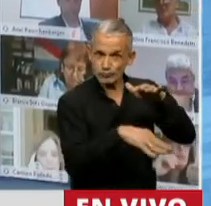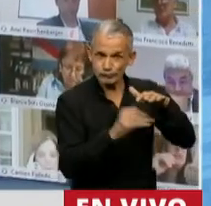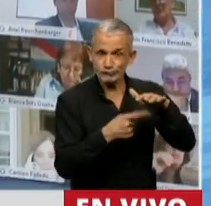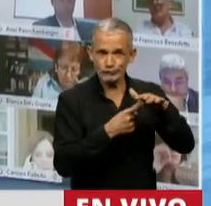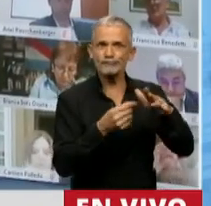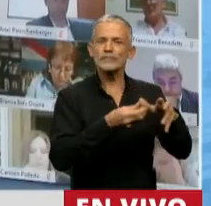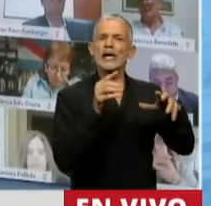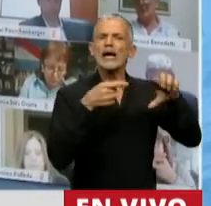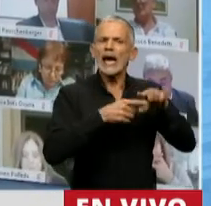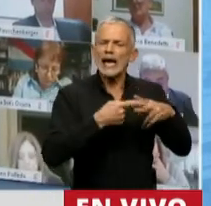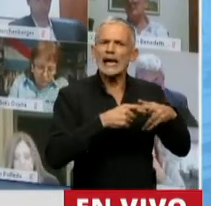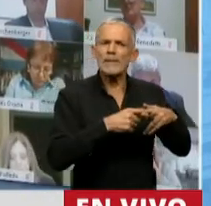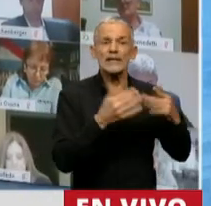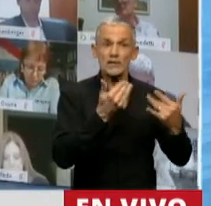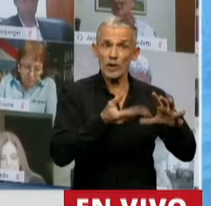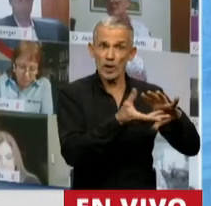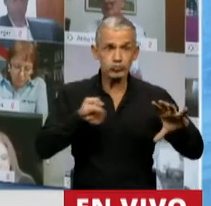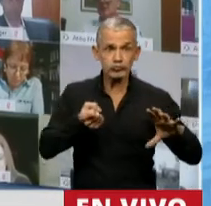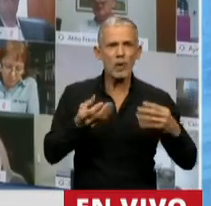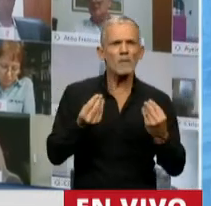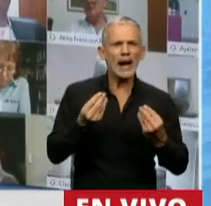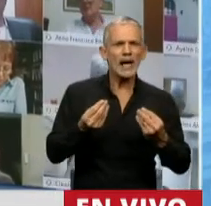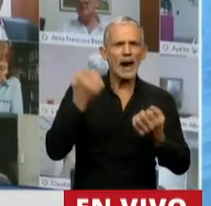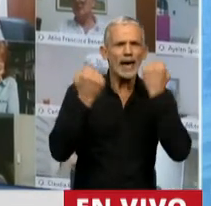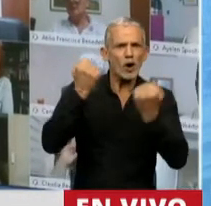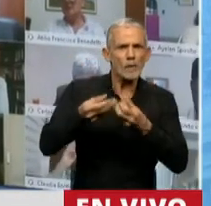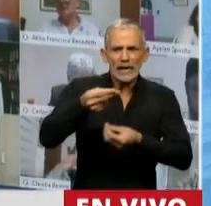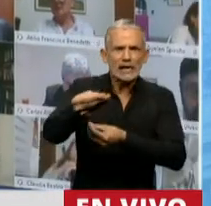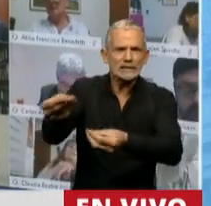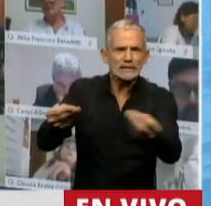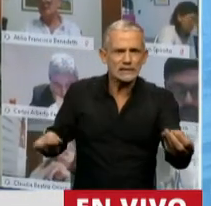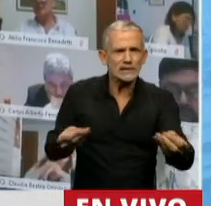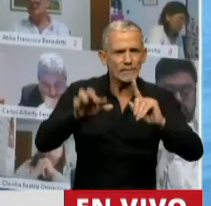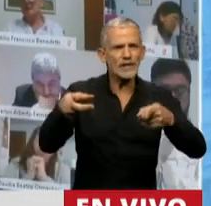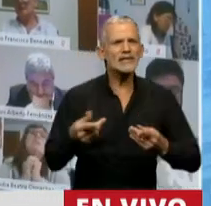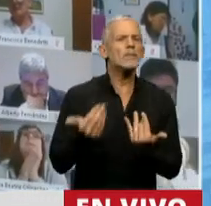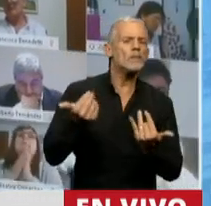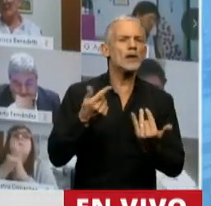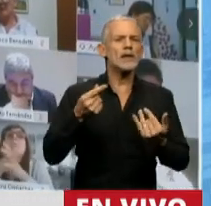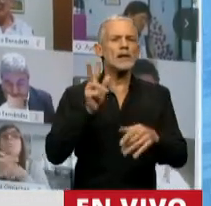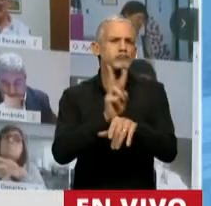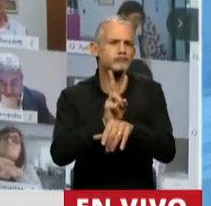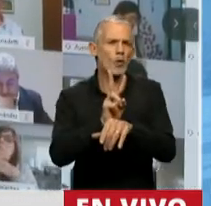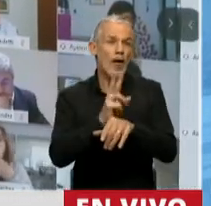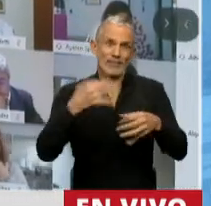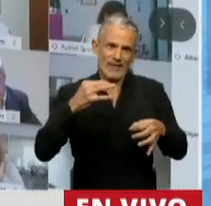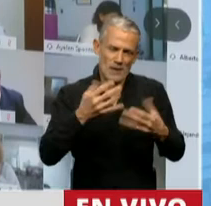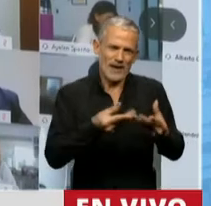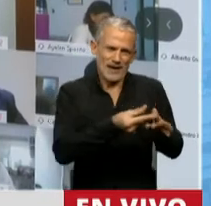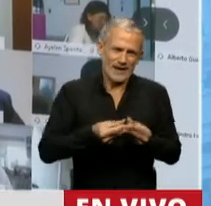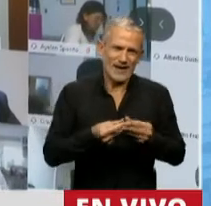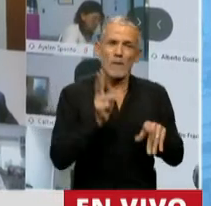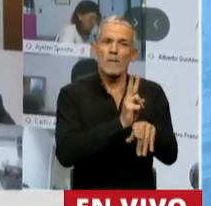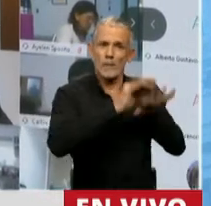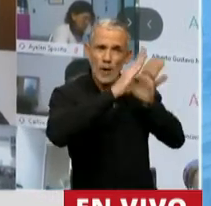una herramienta típica que se puede utilizar para apuntalar a la economía y que a la vez puede proteger y debe ser